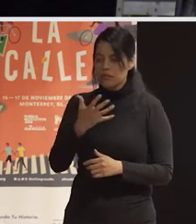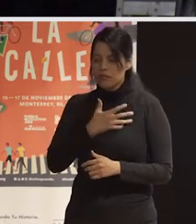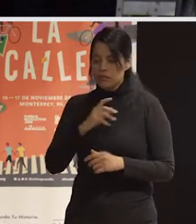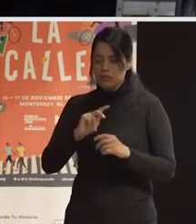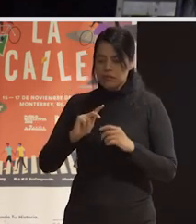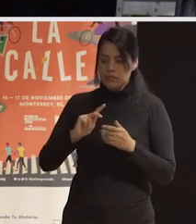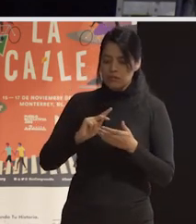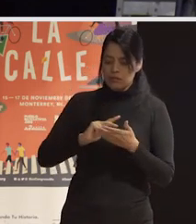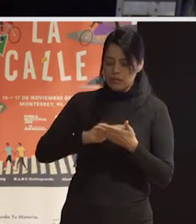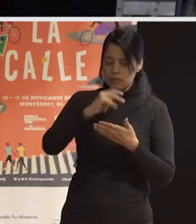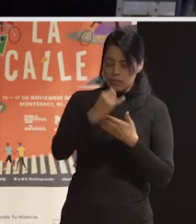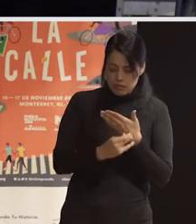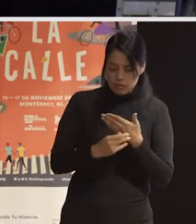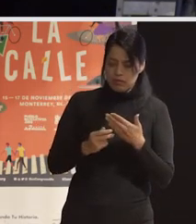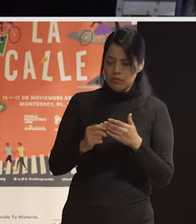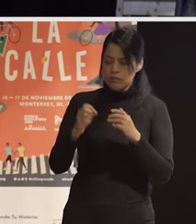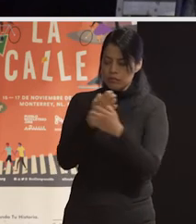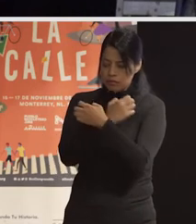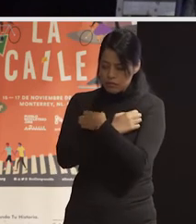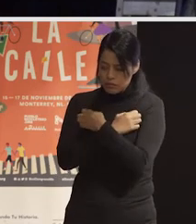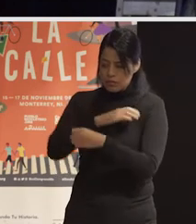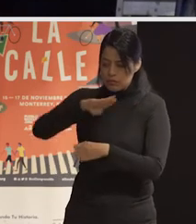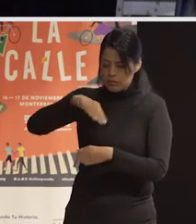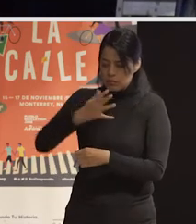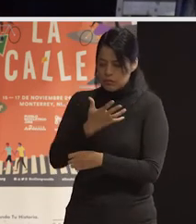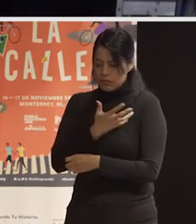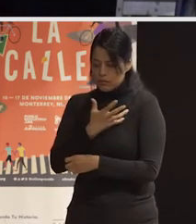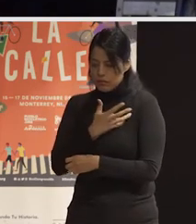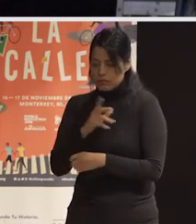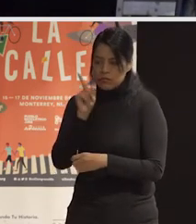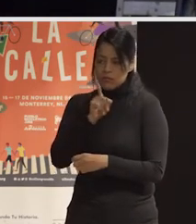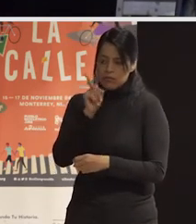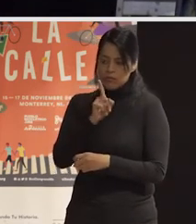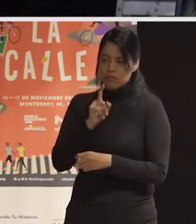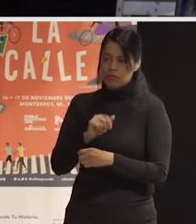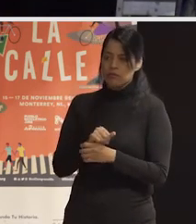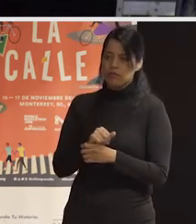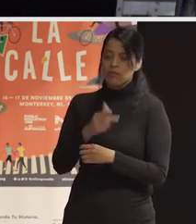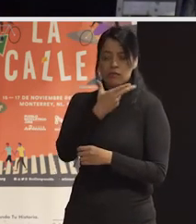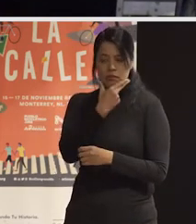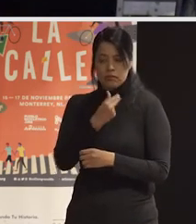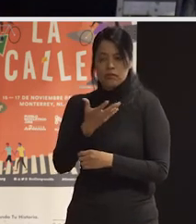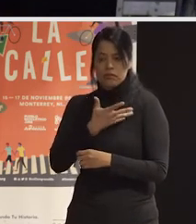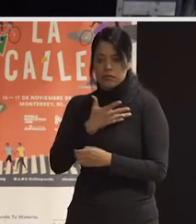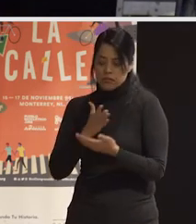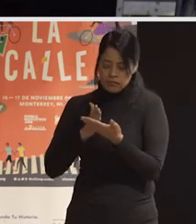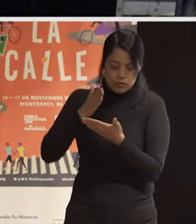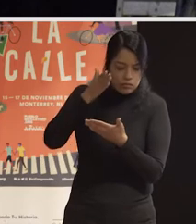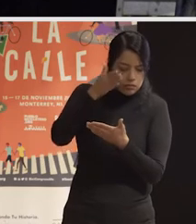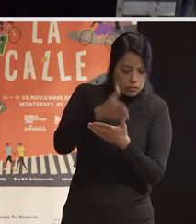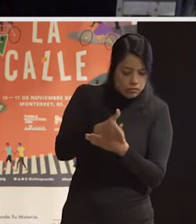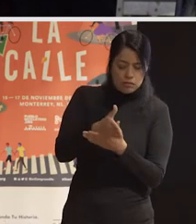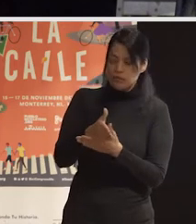como el de educación donde busca tener que las mujeres sobre todo y los hombres tengan acceso